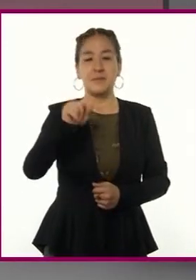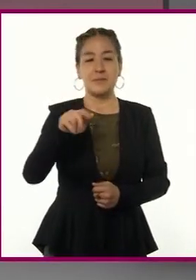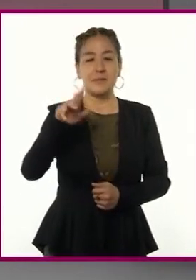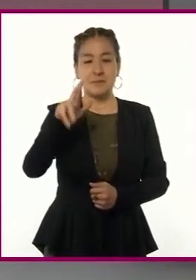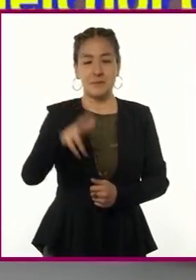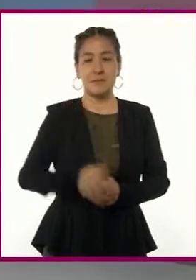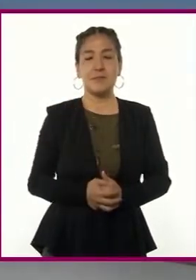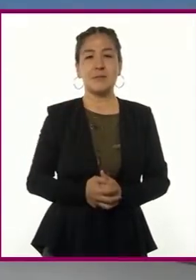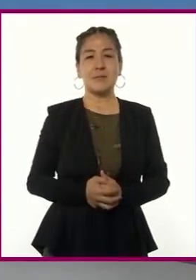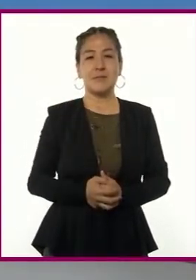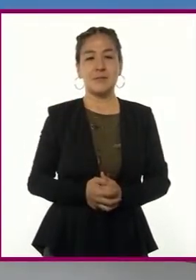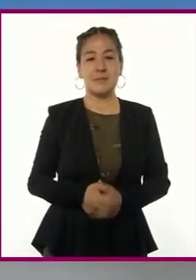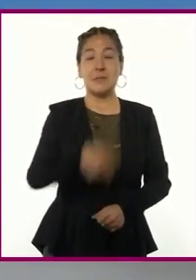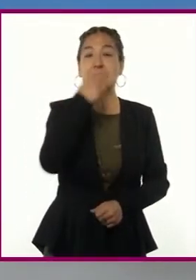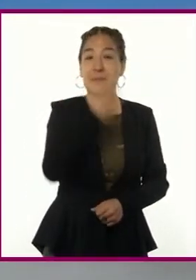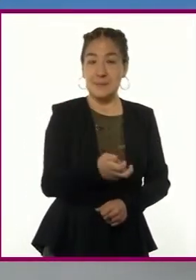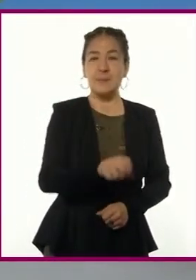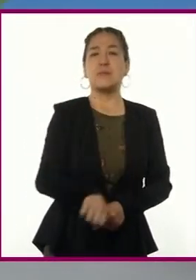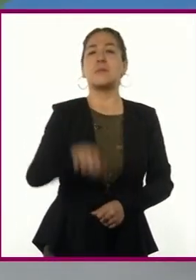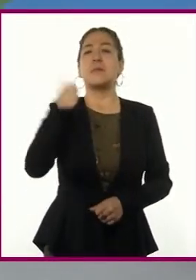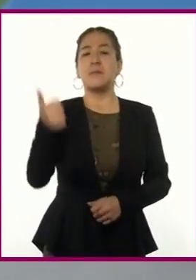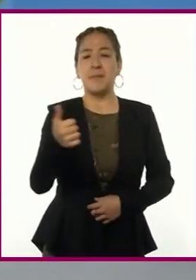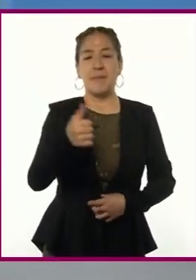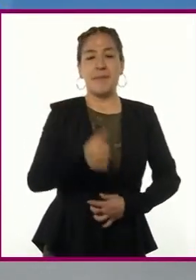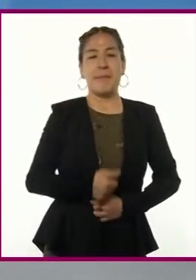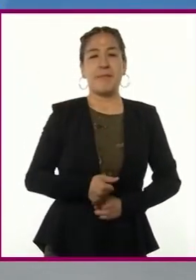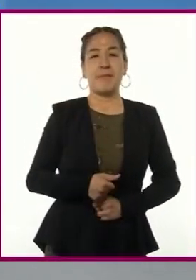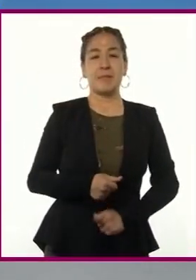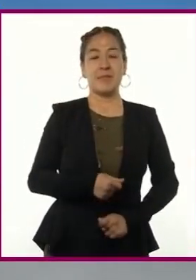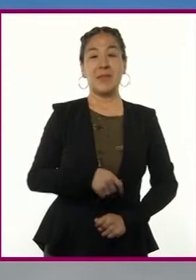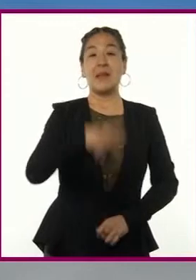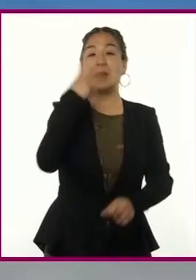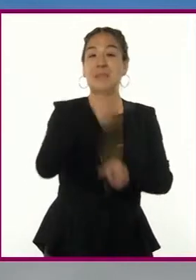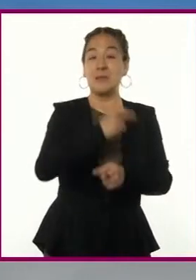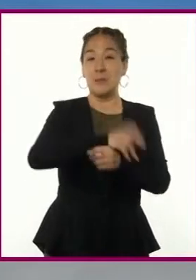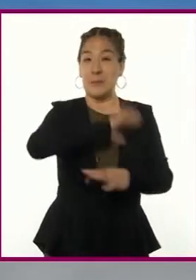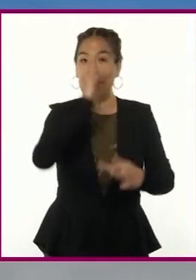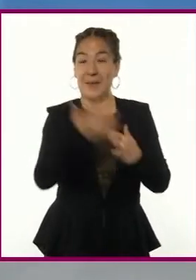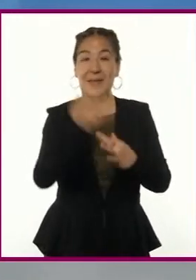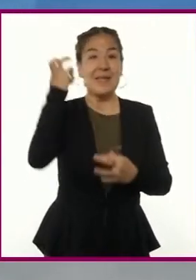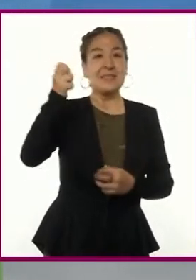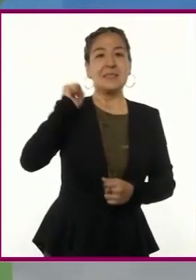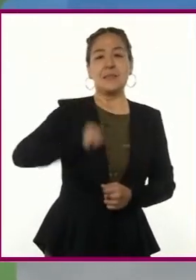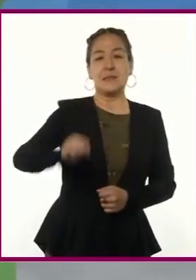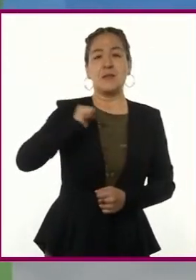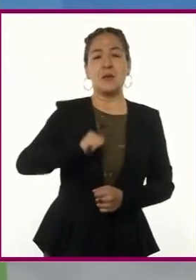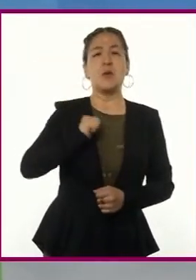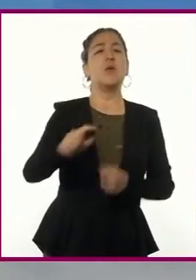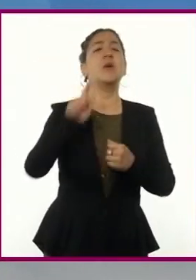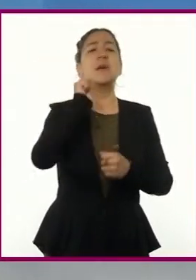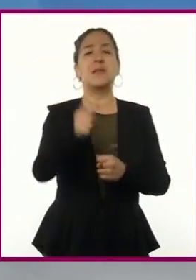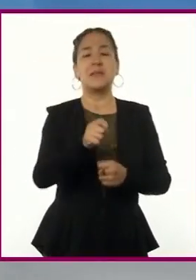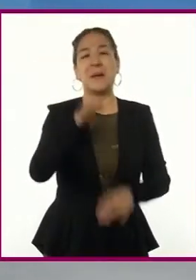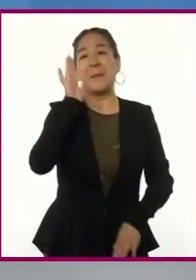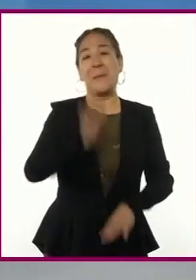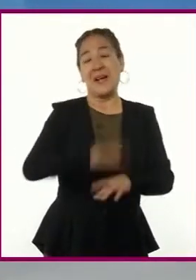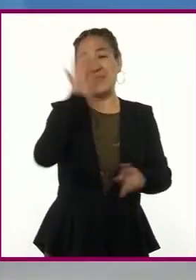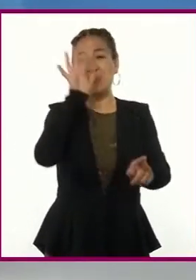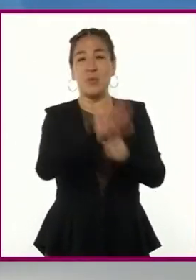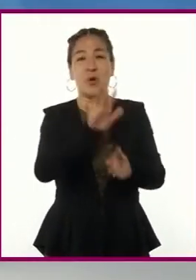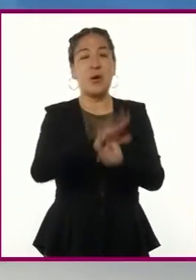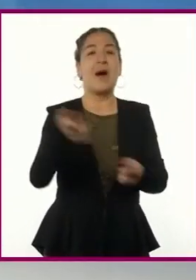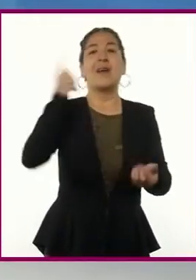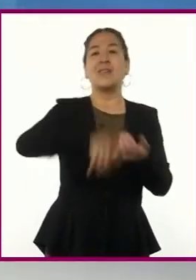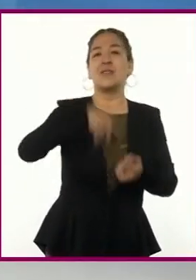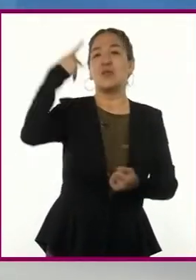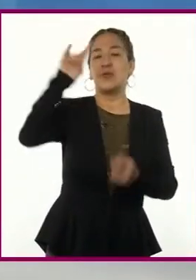de Jovellanos, y el otro, correspondiente en la segunda mitad de aquel siglo, marcado por una mayor influencia directa de